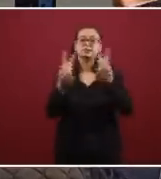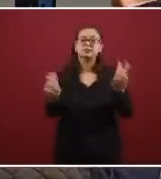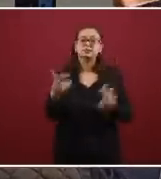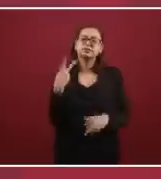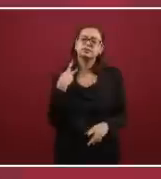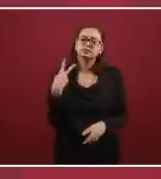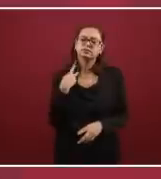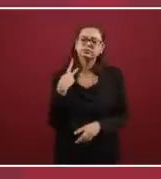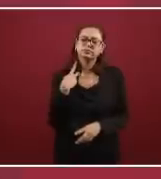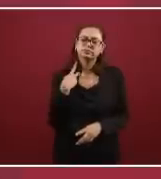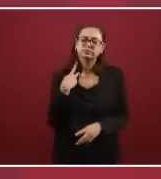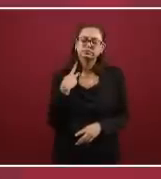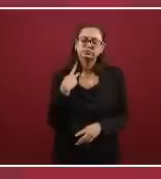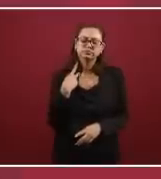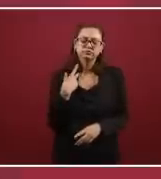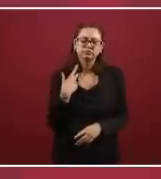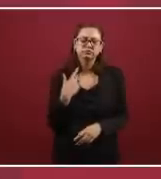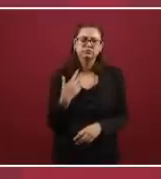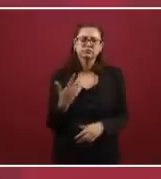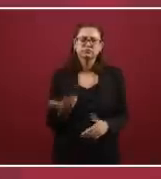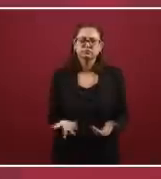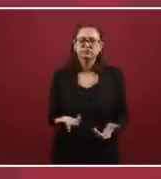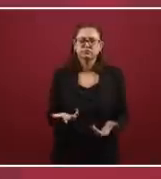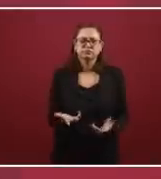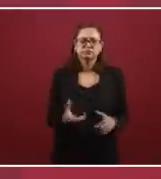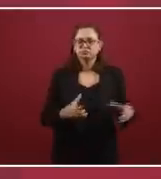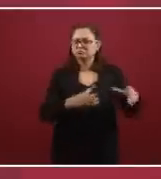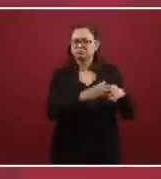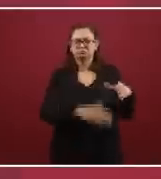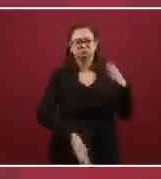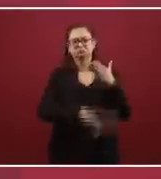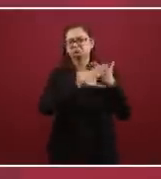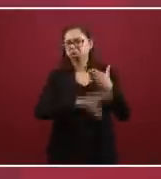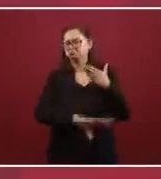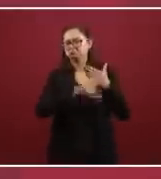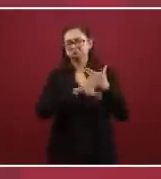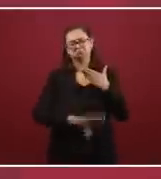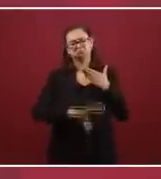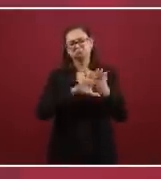hay una oposición que diría